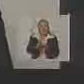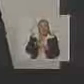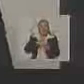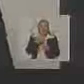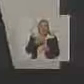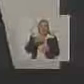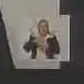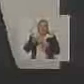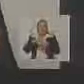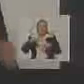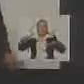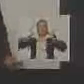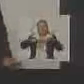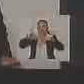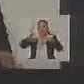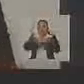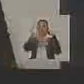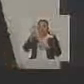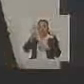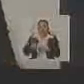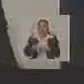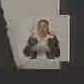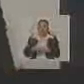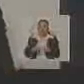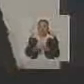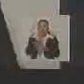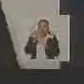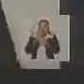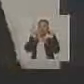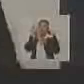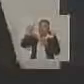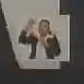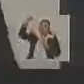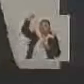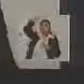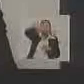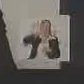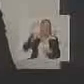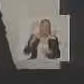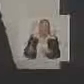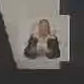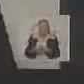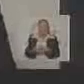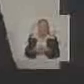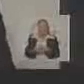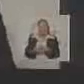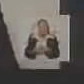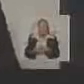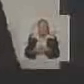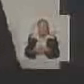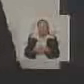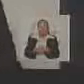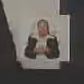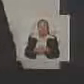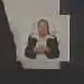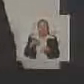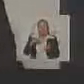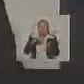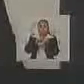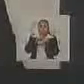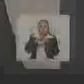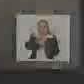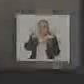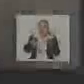para que no arriesgues tu vida en esos bajopuentes peatonales, ni tengas que pagar 5 pesos cada vez que quieras cruzar a través de las estaciones del